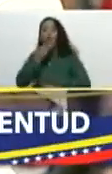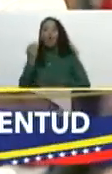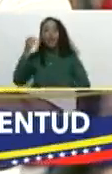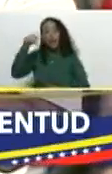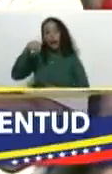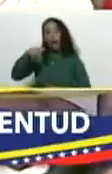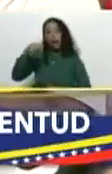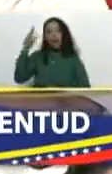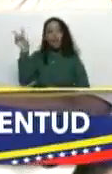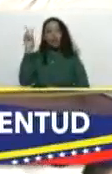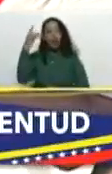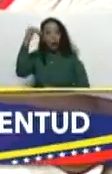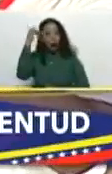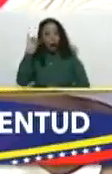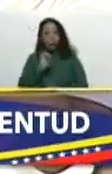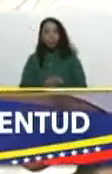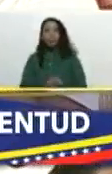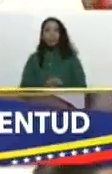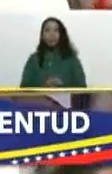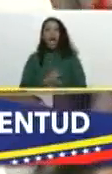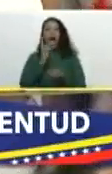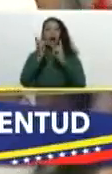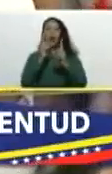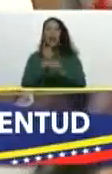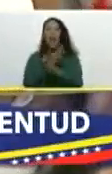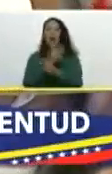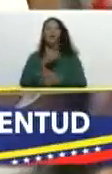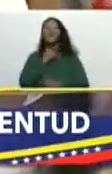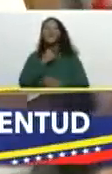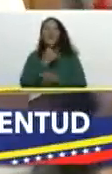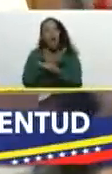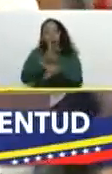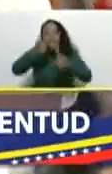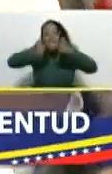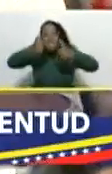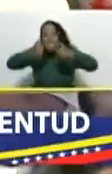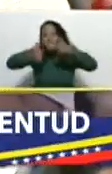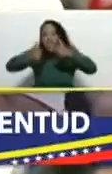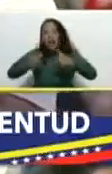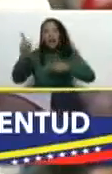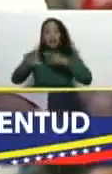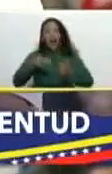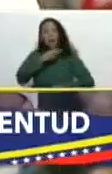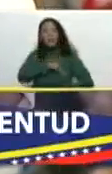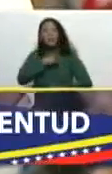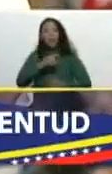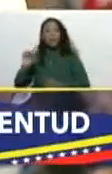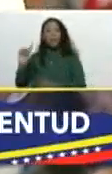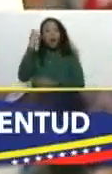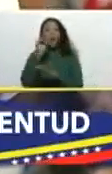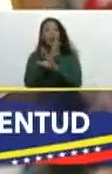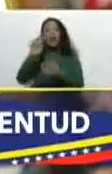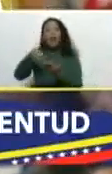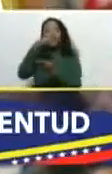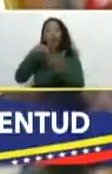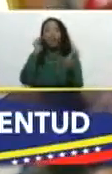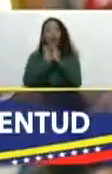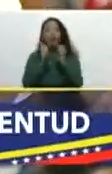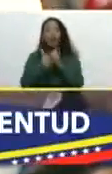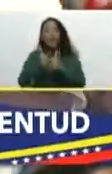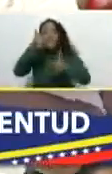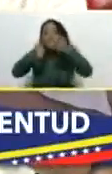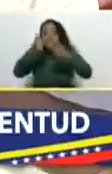país, a esos jóvenes que les gustan los videojuegos. Y es por eso que queremos que se impulse desde la gran misión el primer juego nacional de deportes